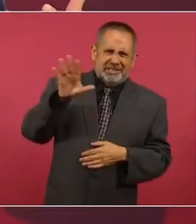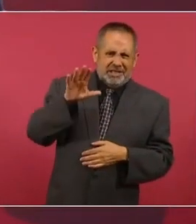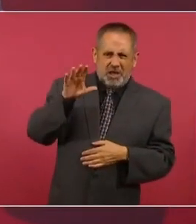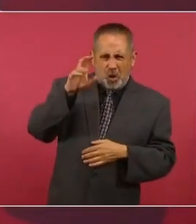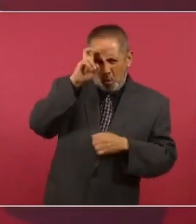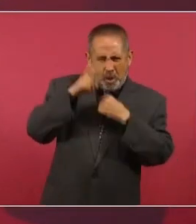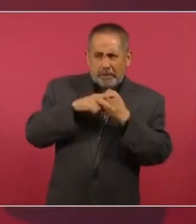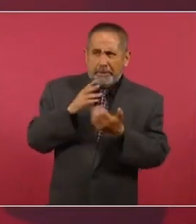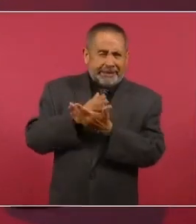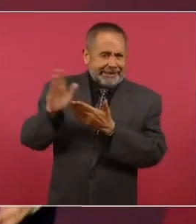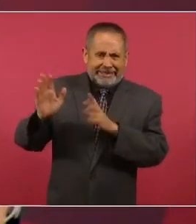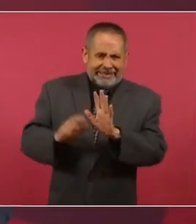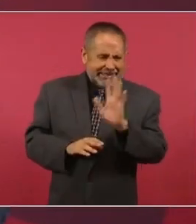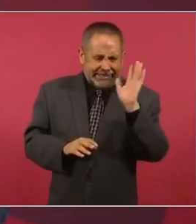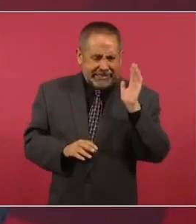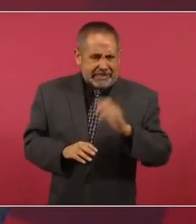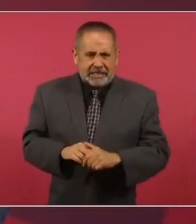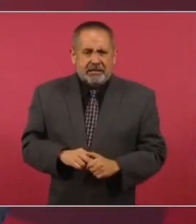civilizaron.